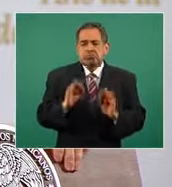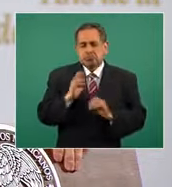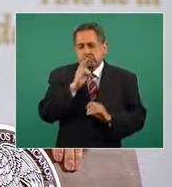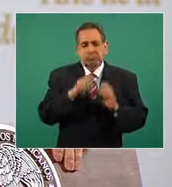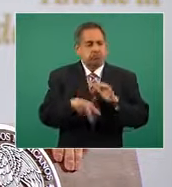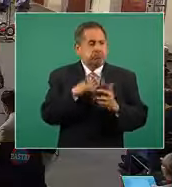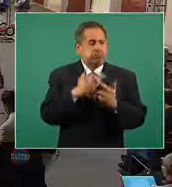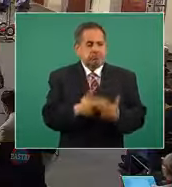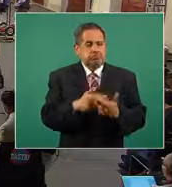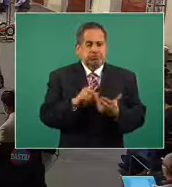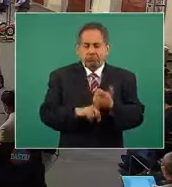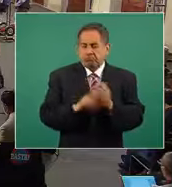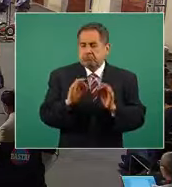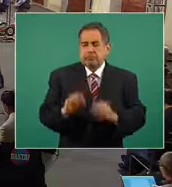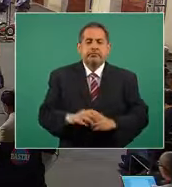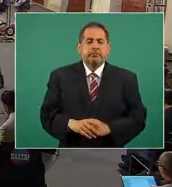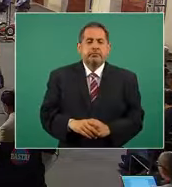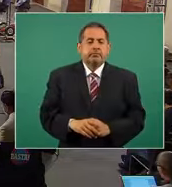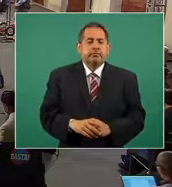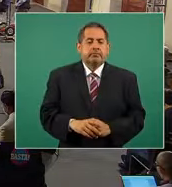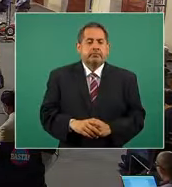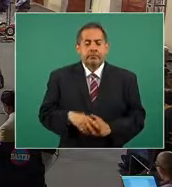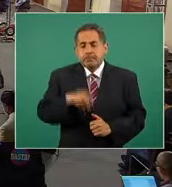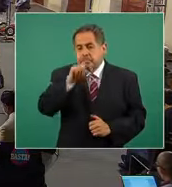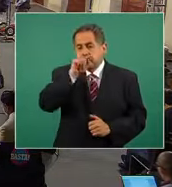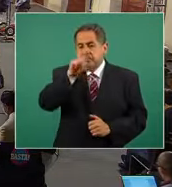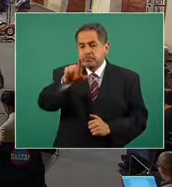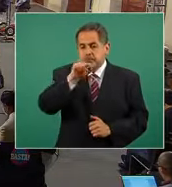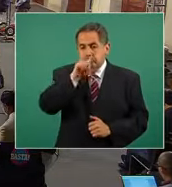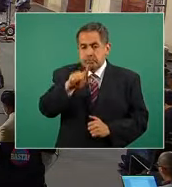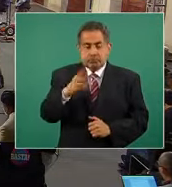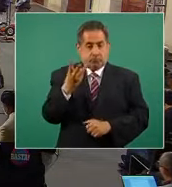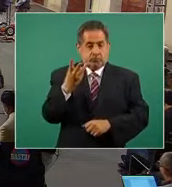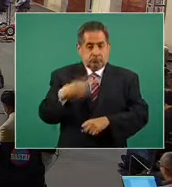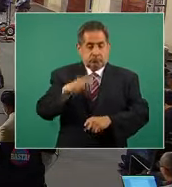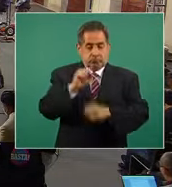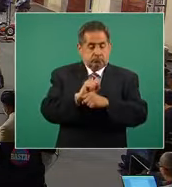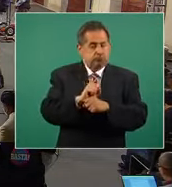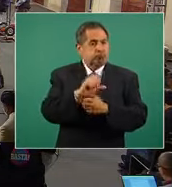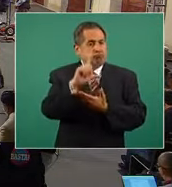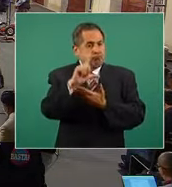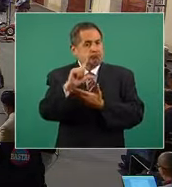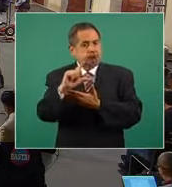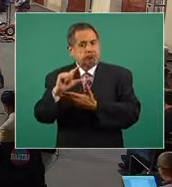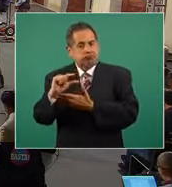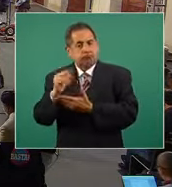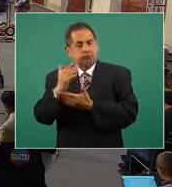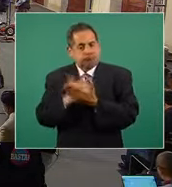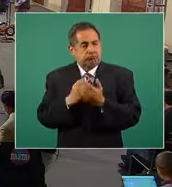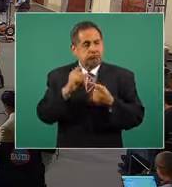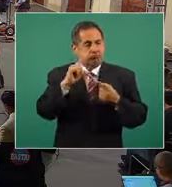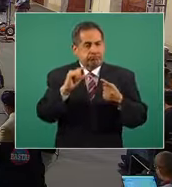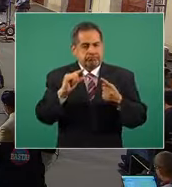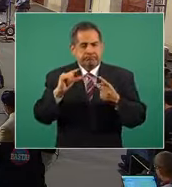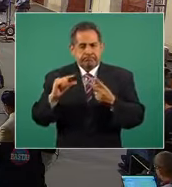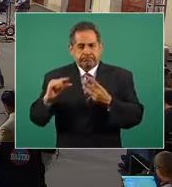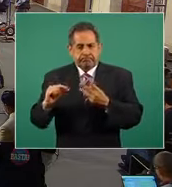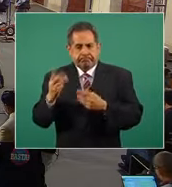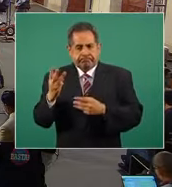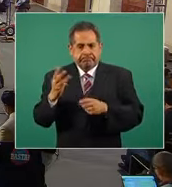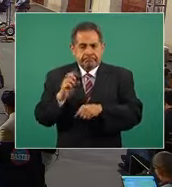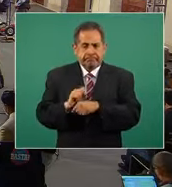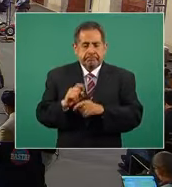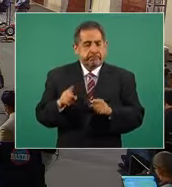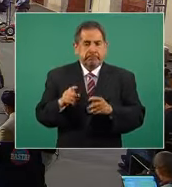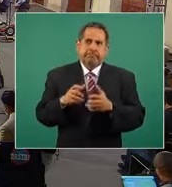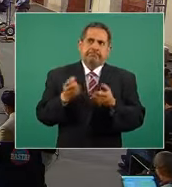del 70%. La siguiente, Jalisco, 3 semanas consecutivas de reducción. Jalisco, con población de tamaño